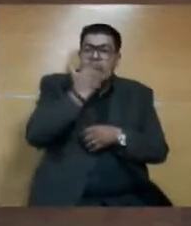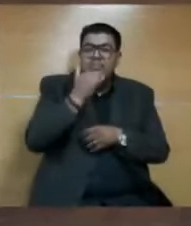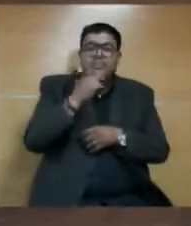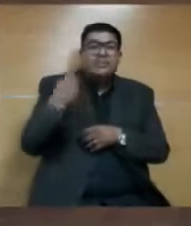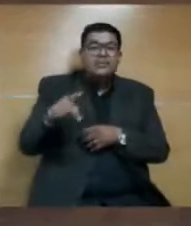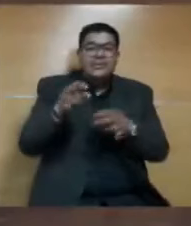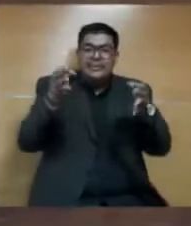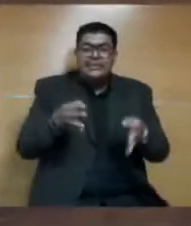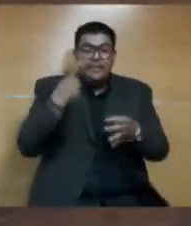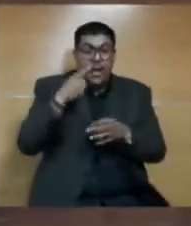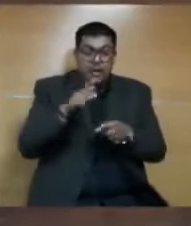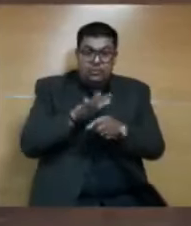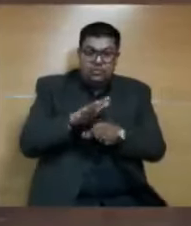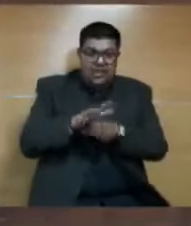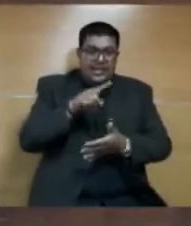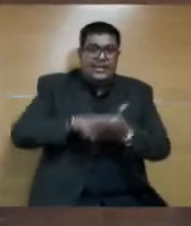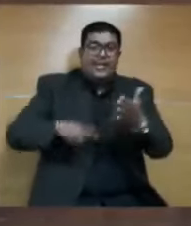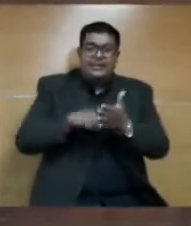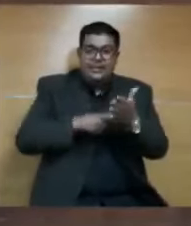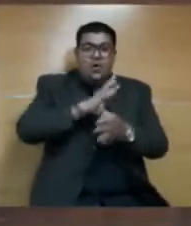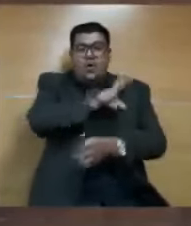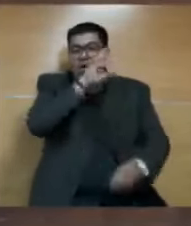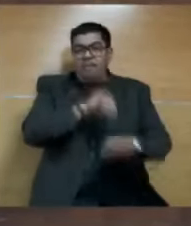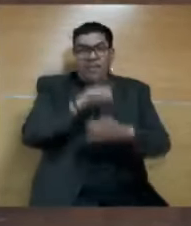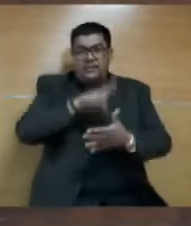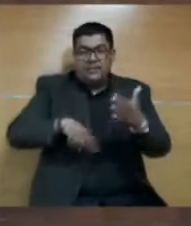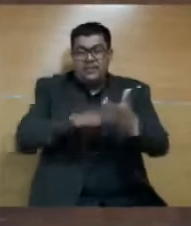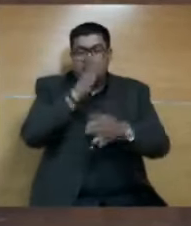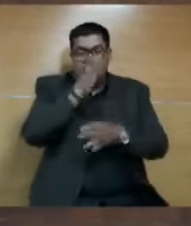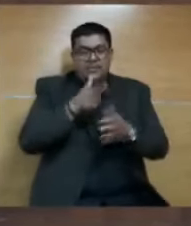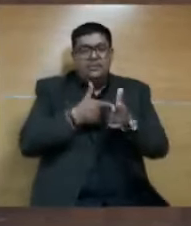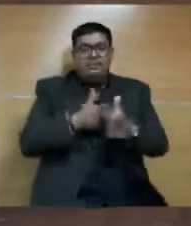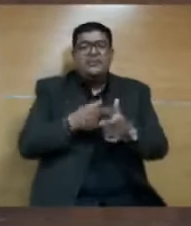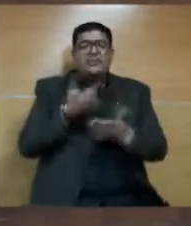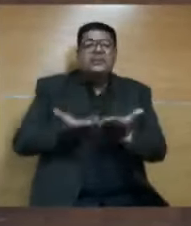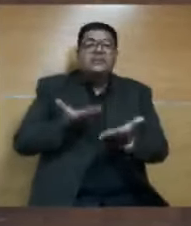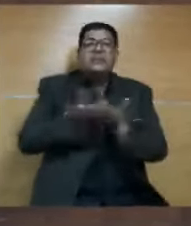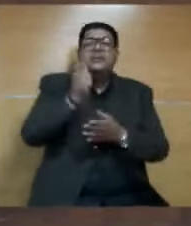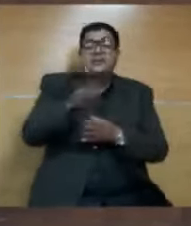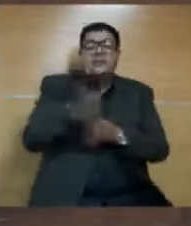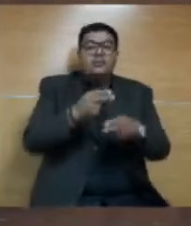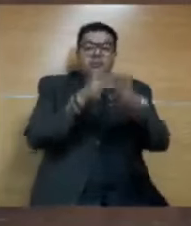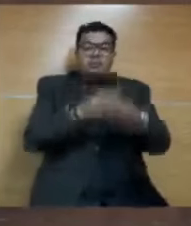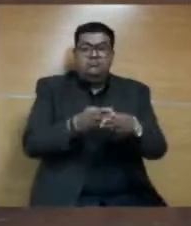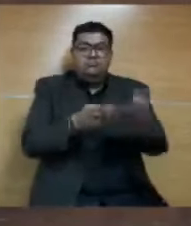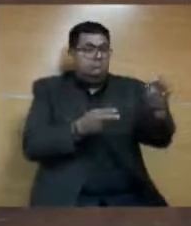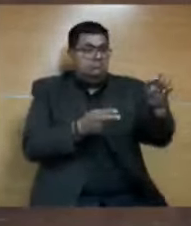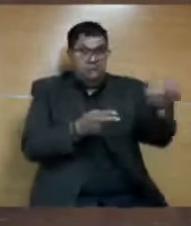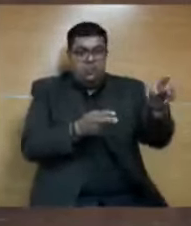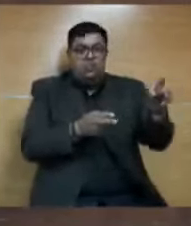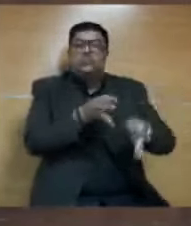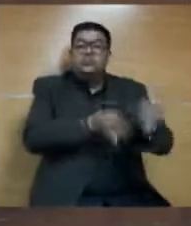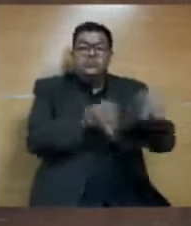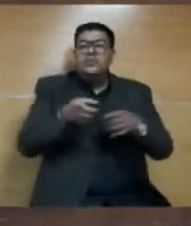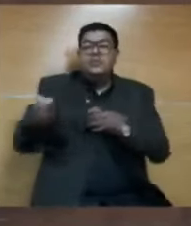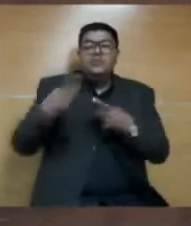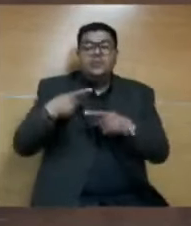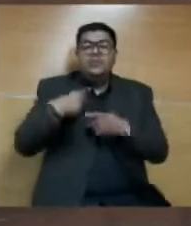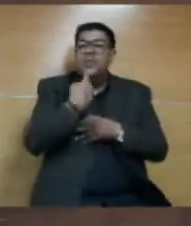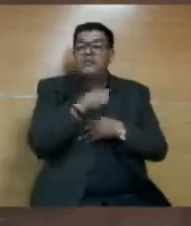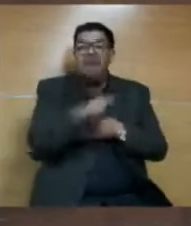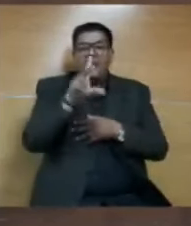entidad suficiente para anular toda la elección. En consecuencia, se propone confirmar la sentencia impugnada